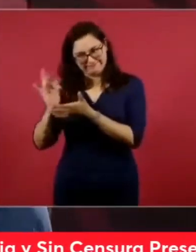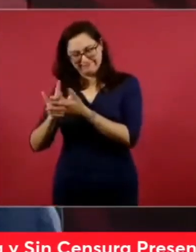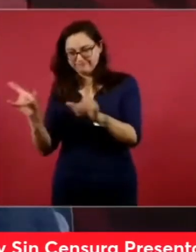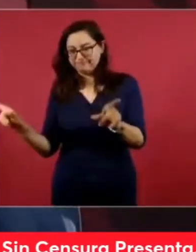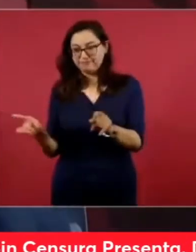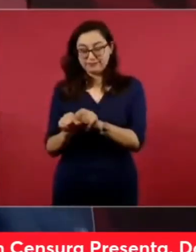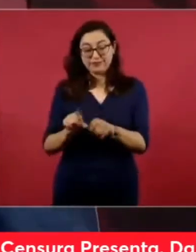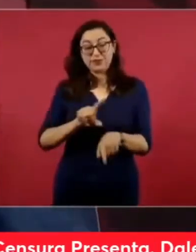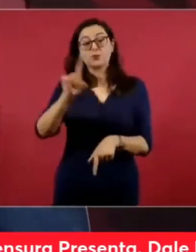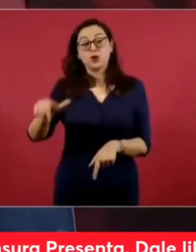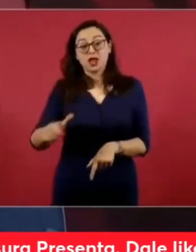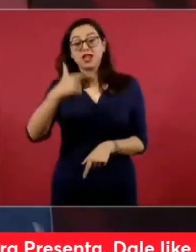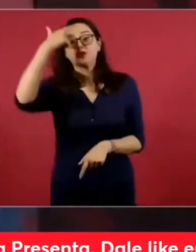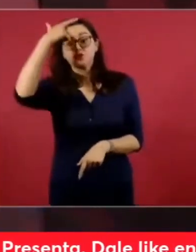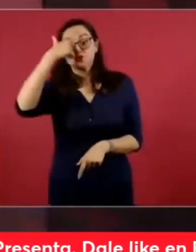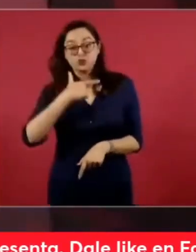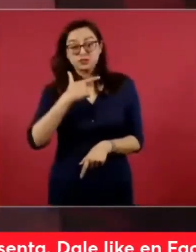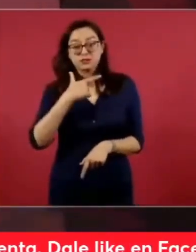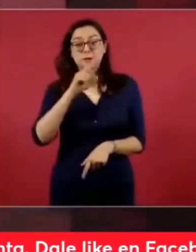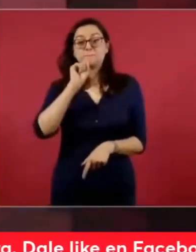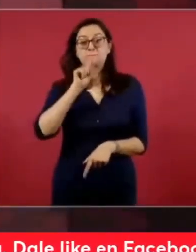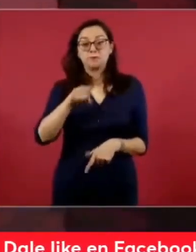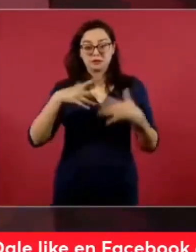No fue en vivo.